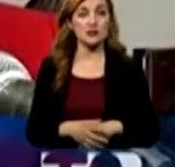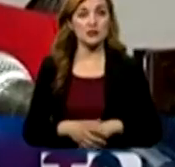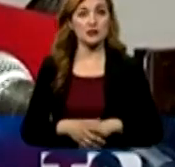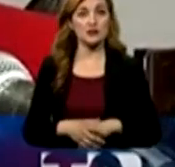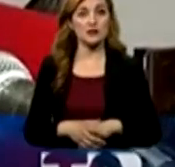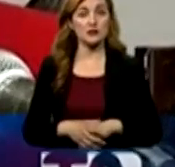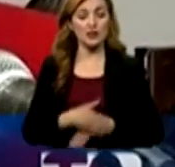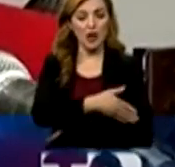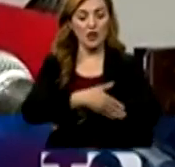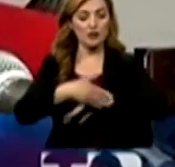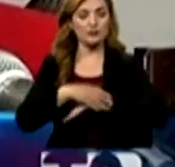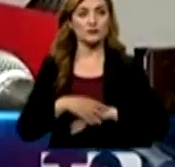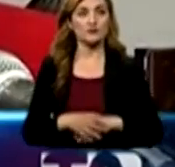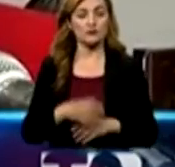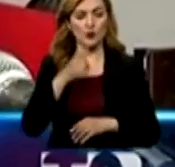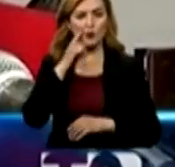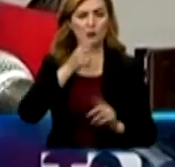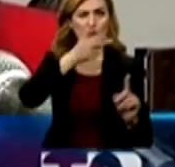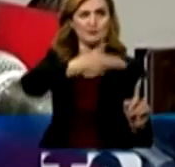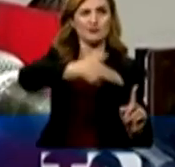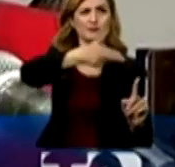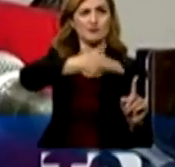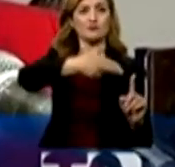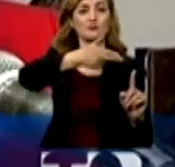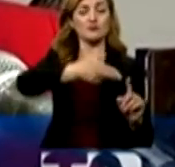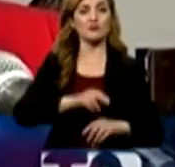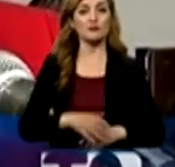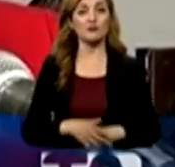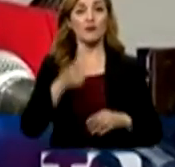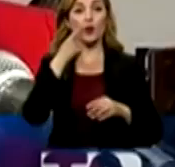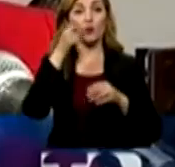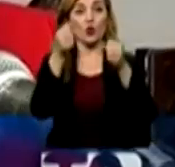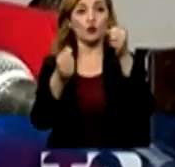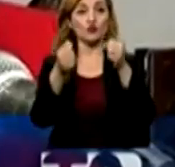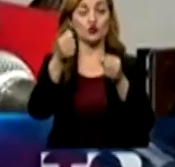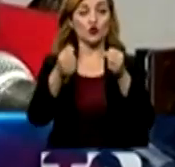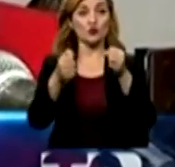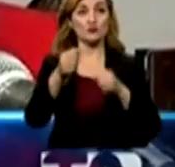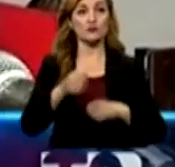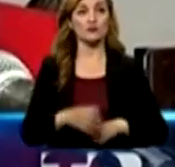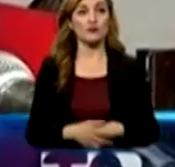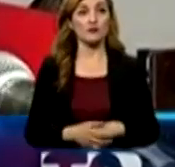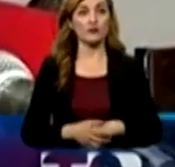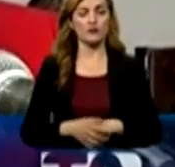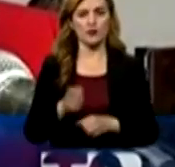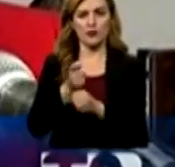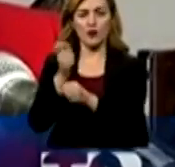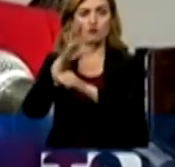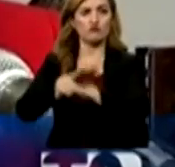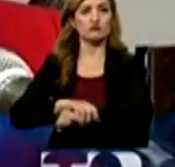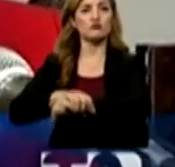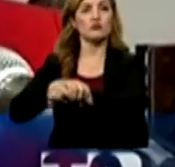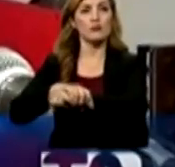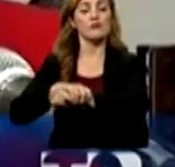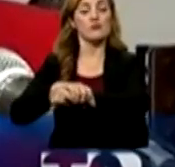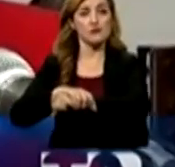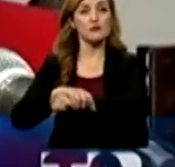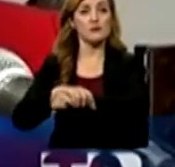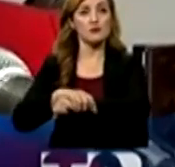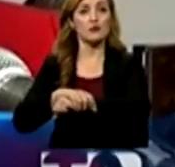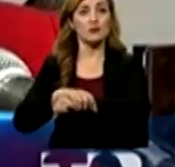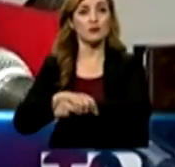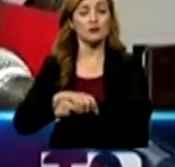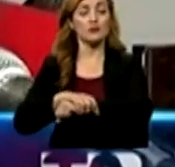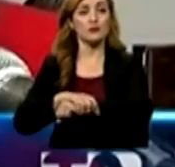un ciudadano que apuntaba con un arma a un conductor de un vehículo. Fue capturado ya. Cuando fue capturado se encontró